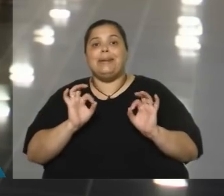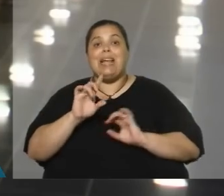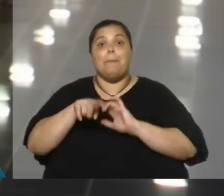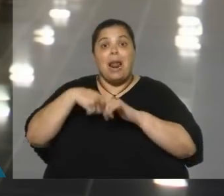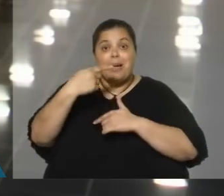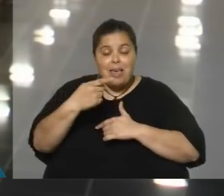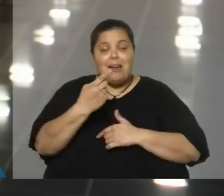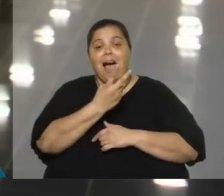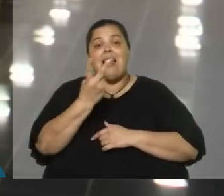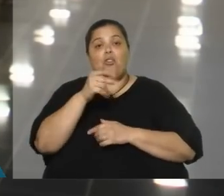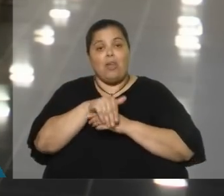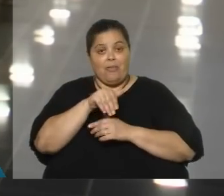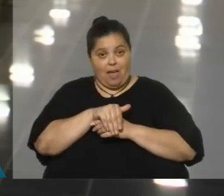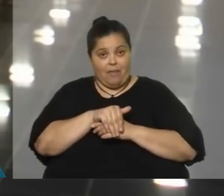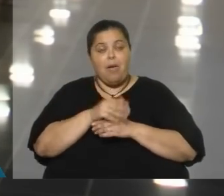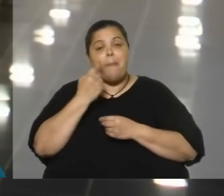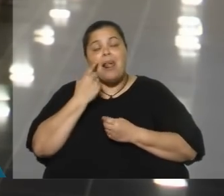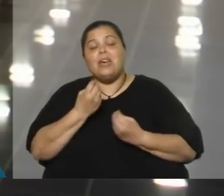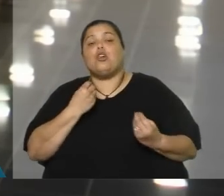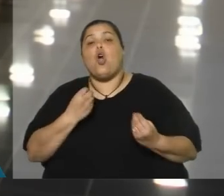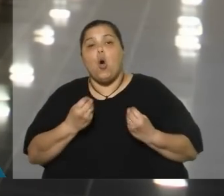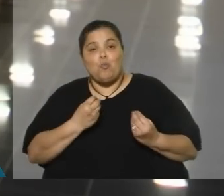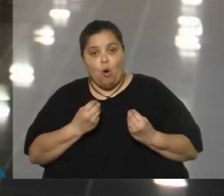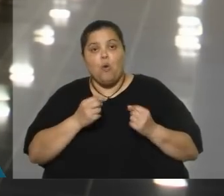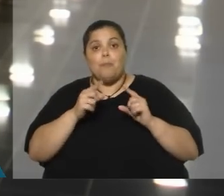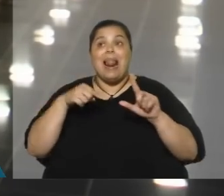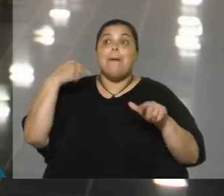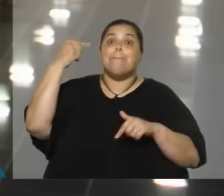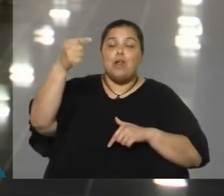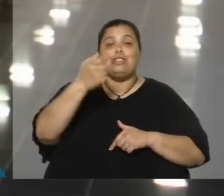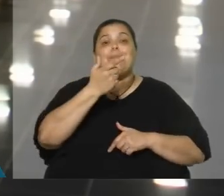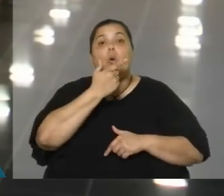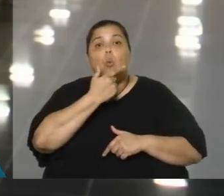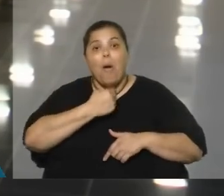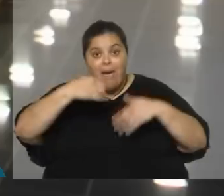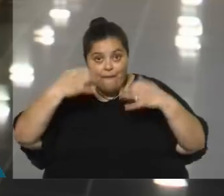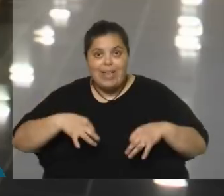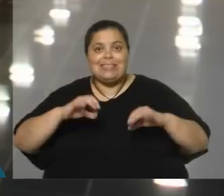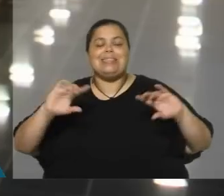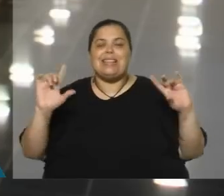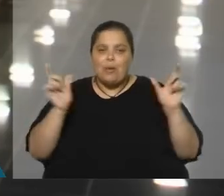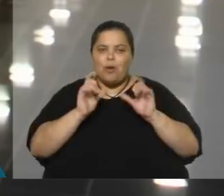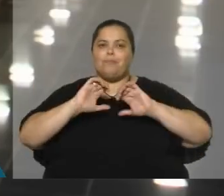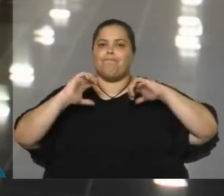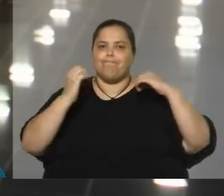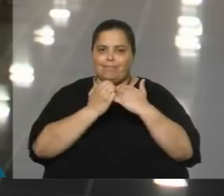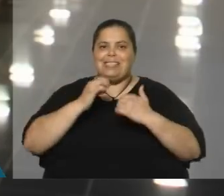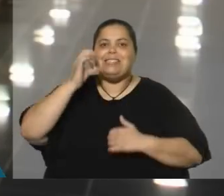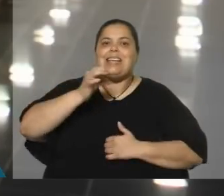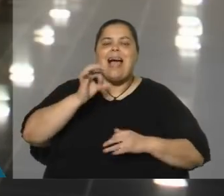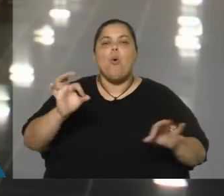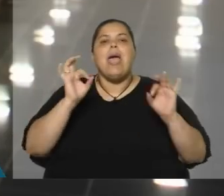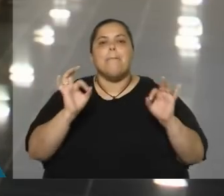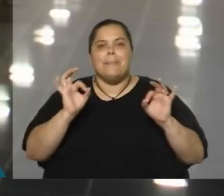tarde para diagramar lo que será esta sesión extraordinaria del día jueves, en donde se debatirá por parte del Frente Amplio cuál